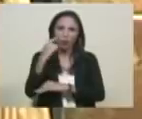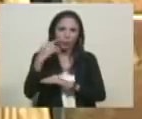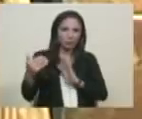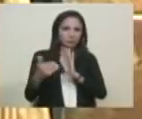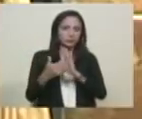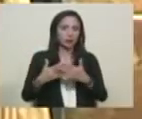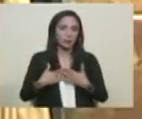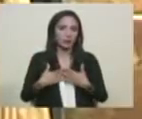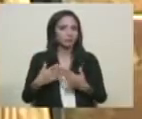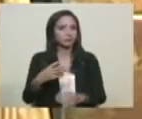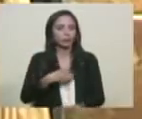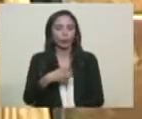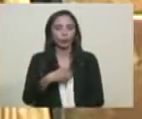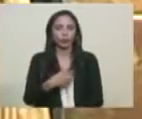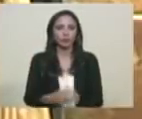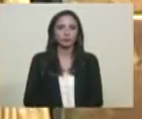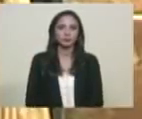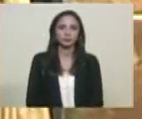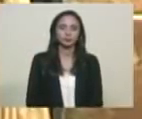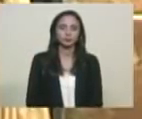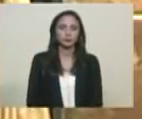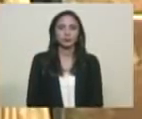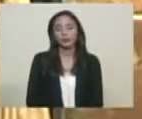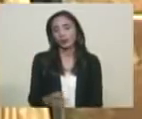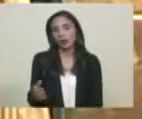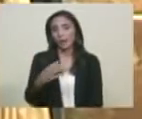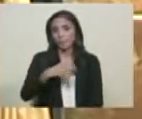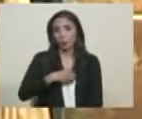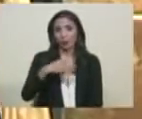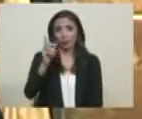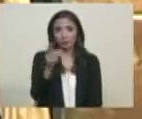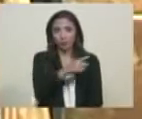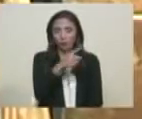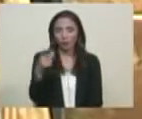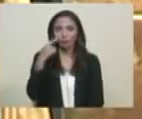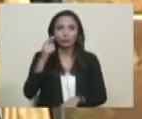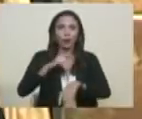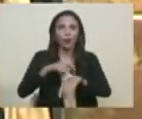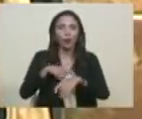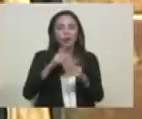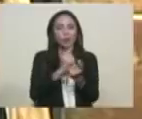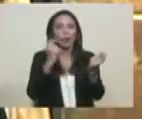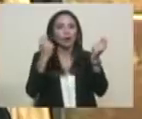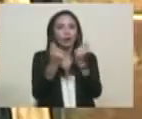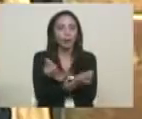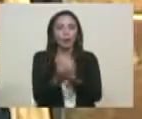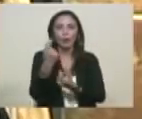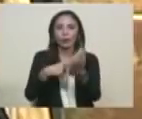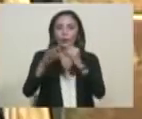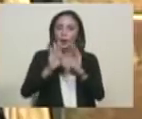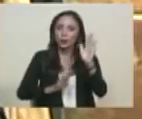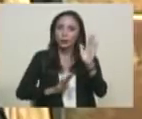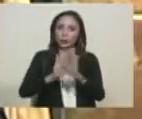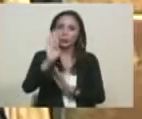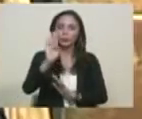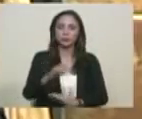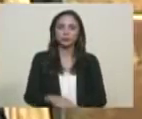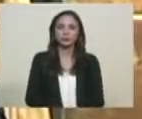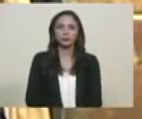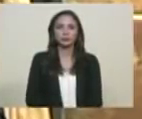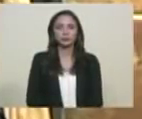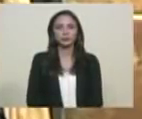pudieron, ni ninguno de ellos podrá. Ha llegado la hora de la recuperación económica, compatriota.